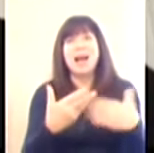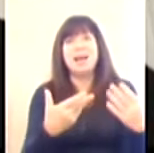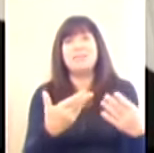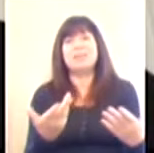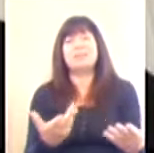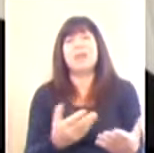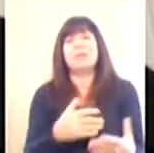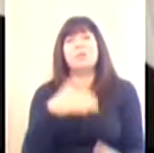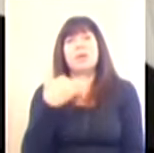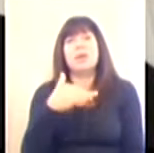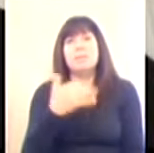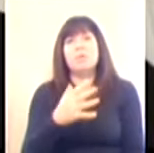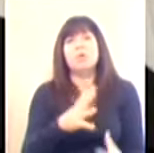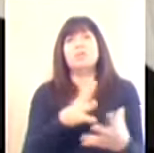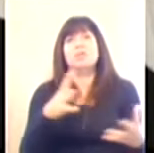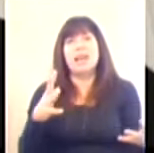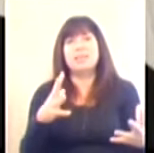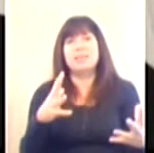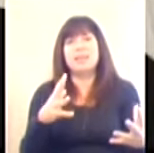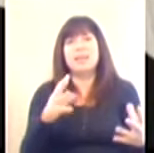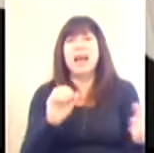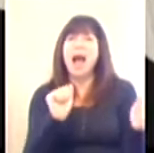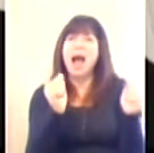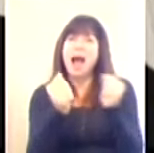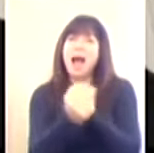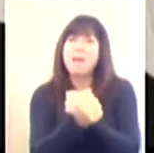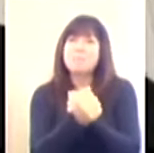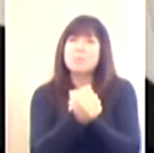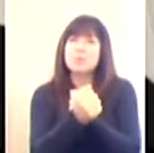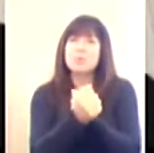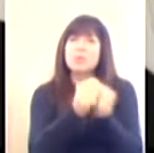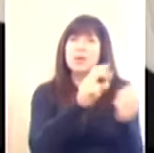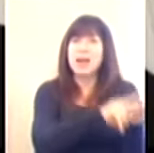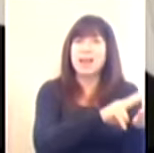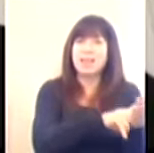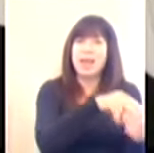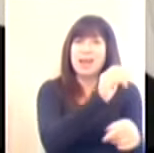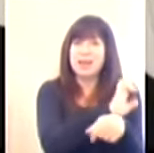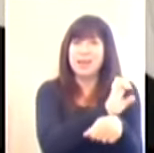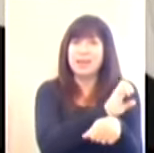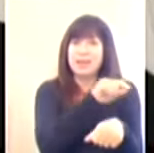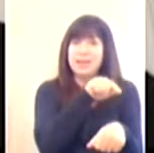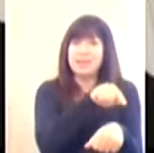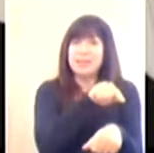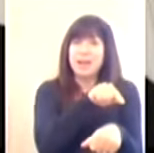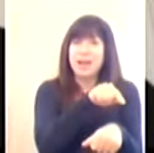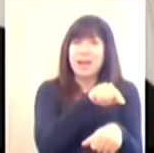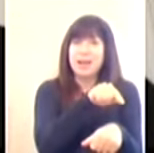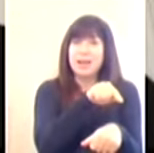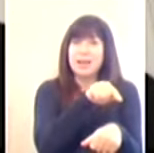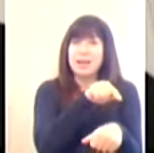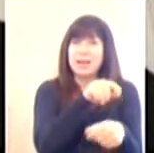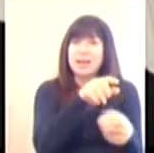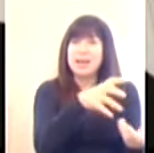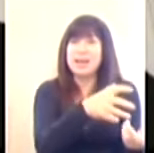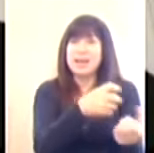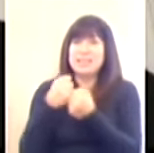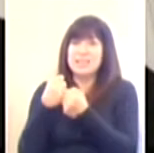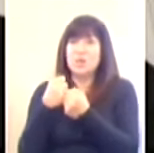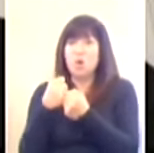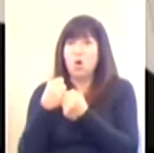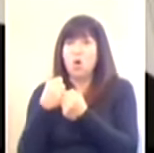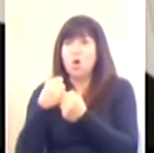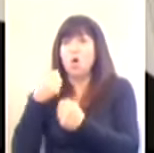muy importante en la transición de nuestra matriz energética, esto también se mencionó. En el retiro de las centrales a carbón, nosotros